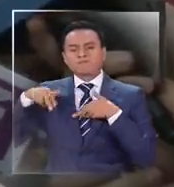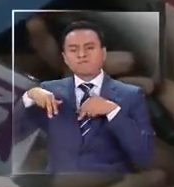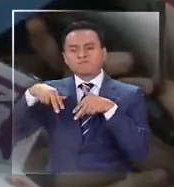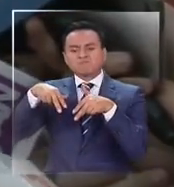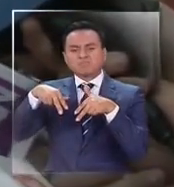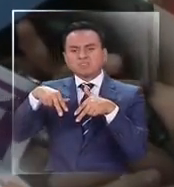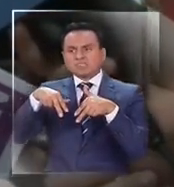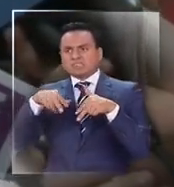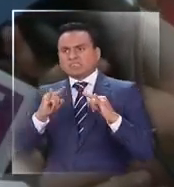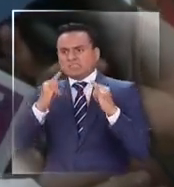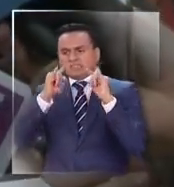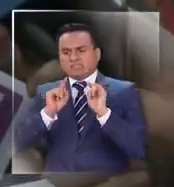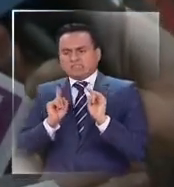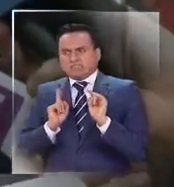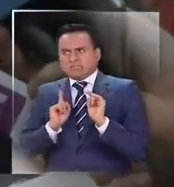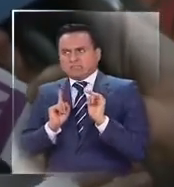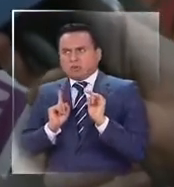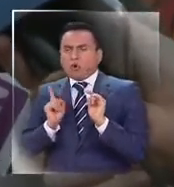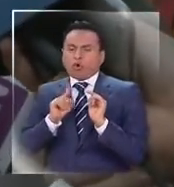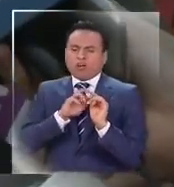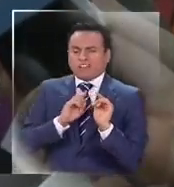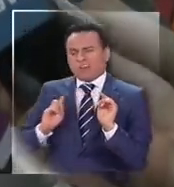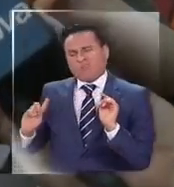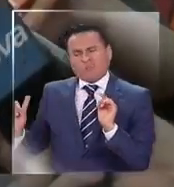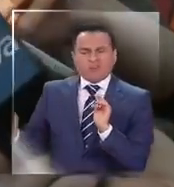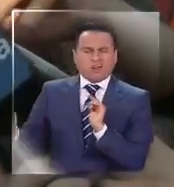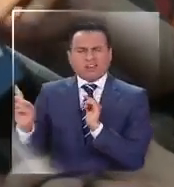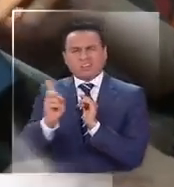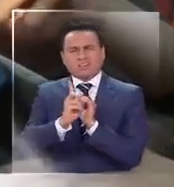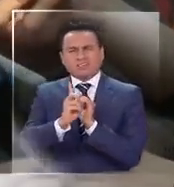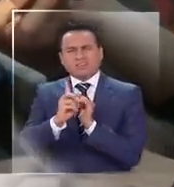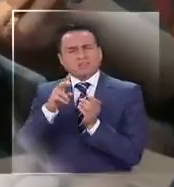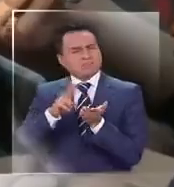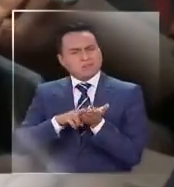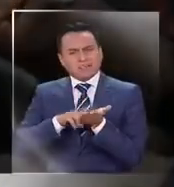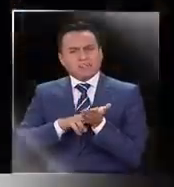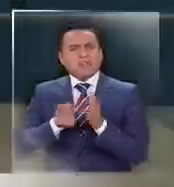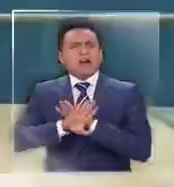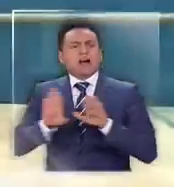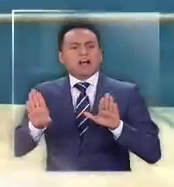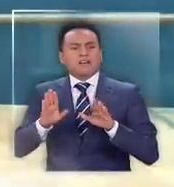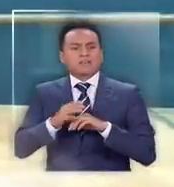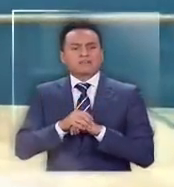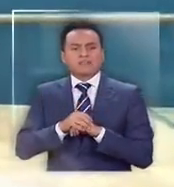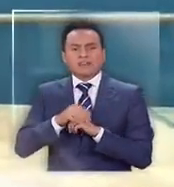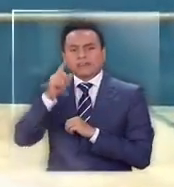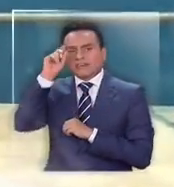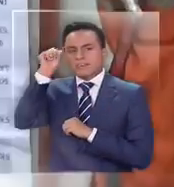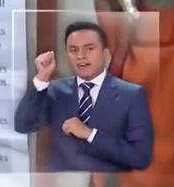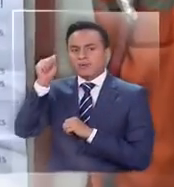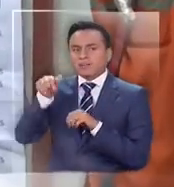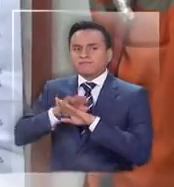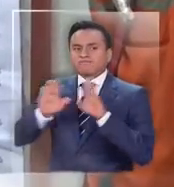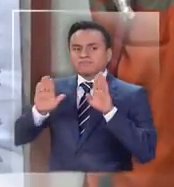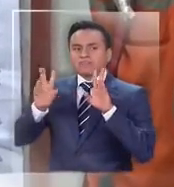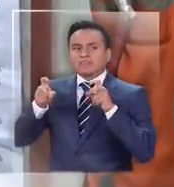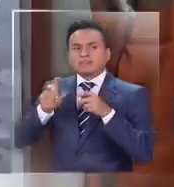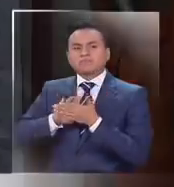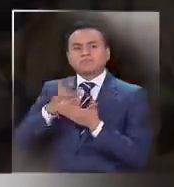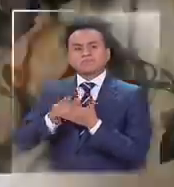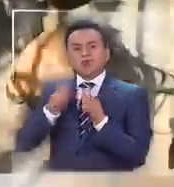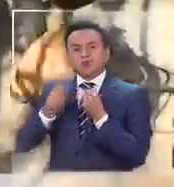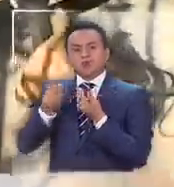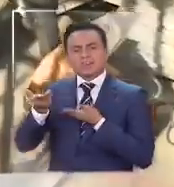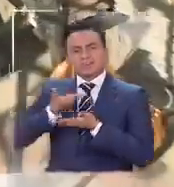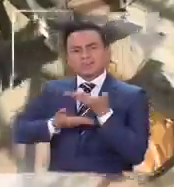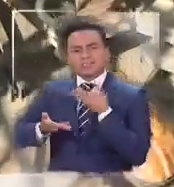para no pasar frente a una construcción, que tenga que dar vuelta a la manzana, que eso de verdad se acabe. La idea es mantener una sana